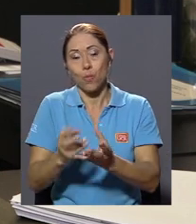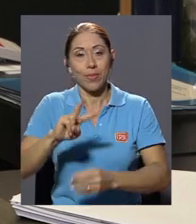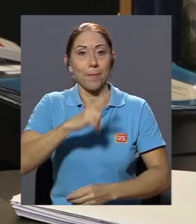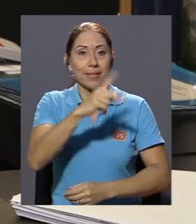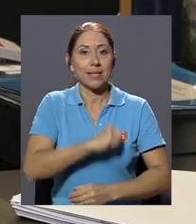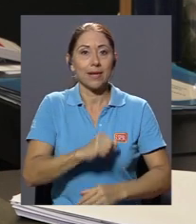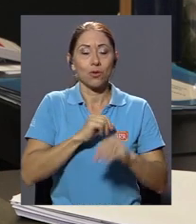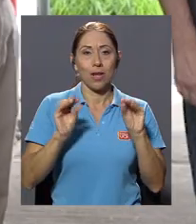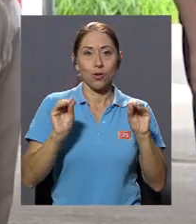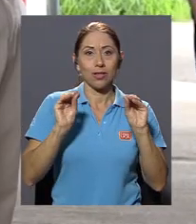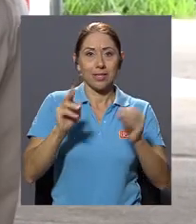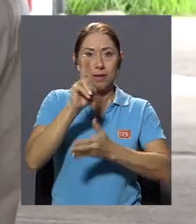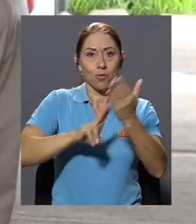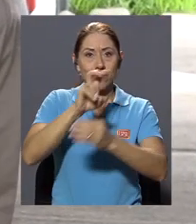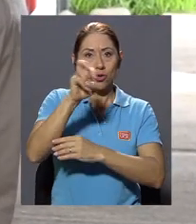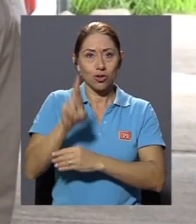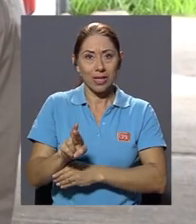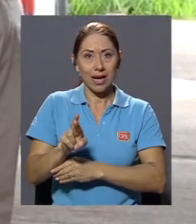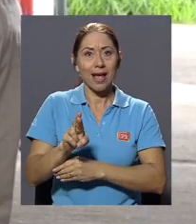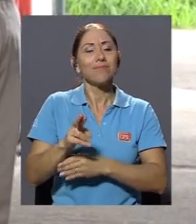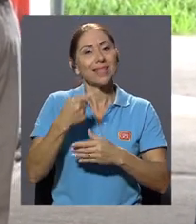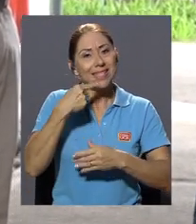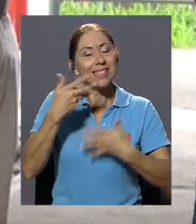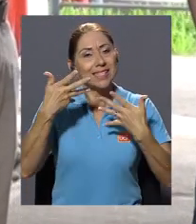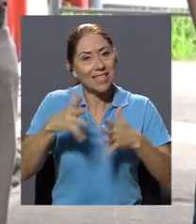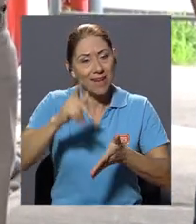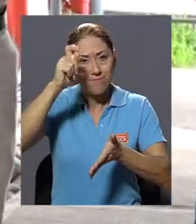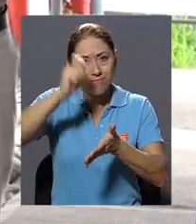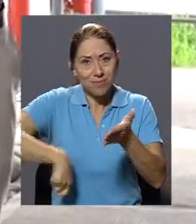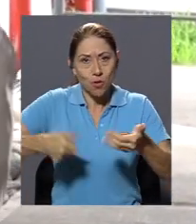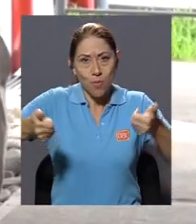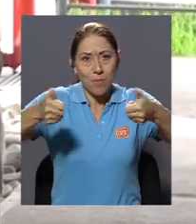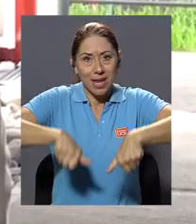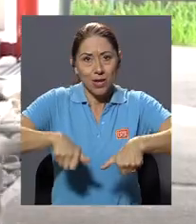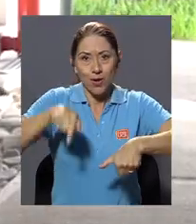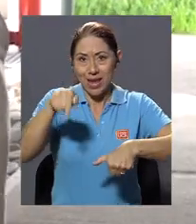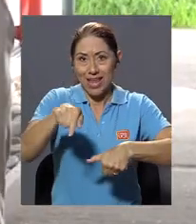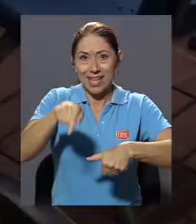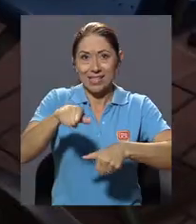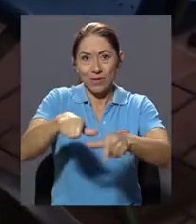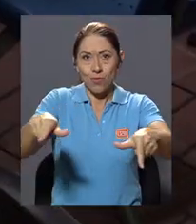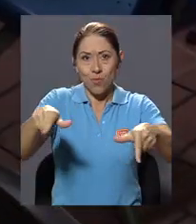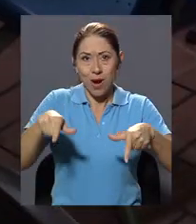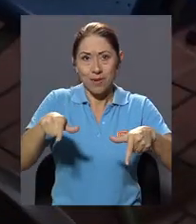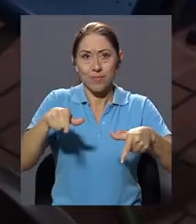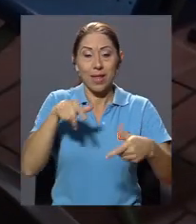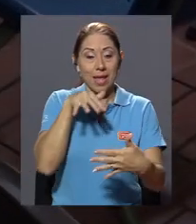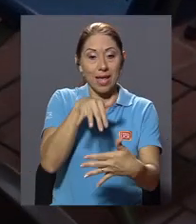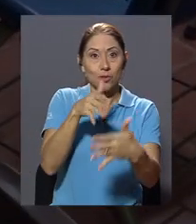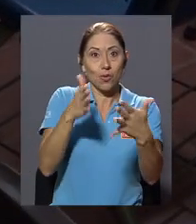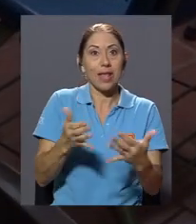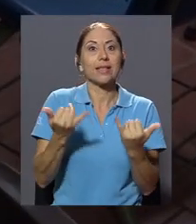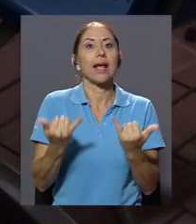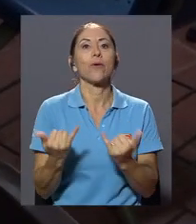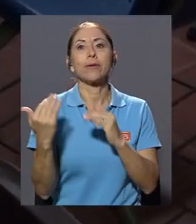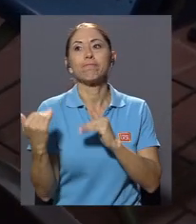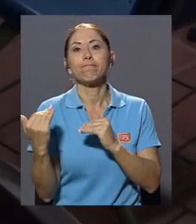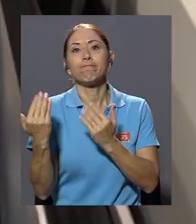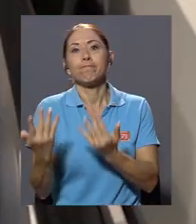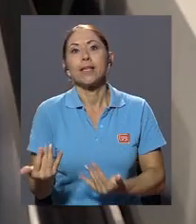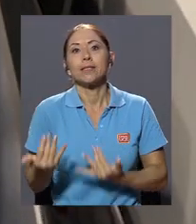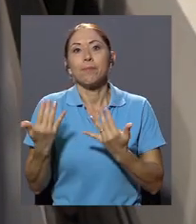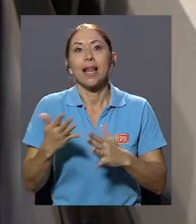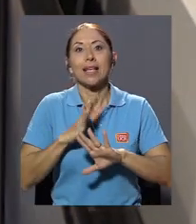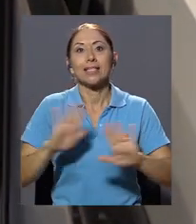de Docencia de la Universidad de Costa Rica informó que ya firmaron un primer convenio en este centro de estudios superiores. Los estudiantes esperan ahora que la